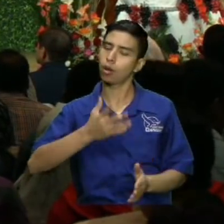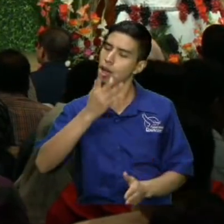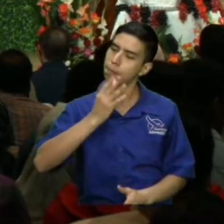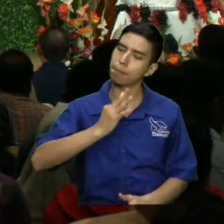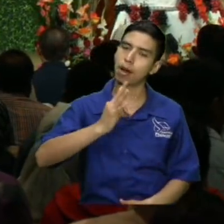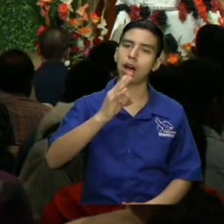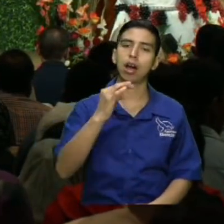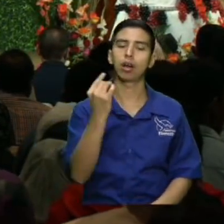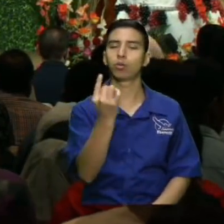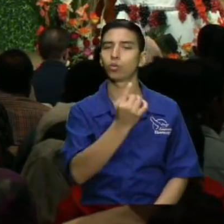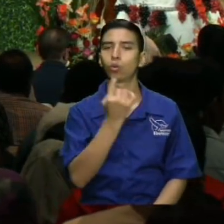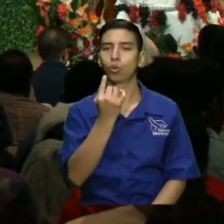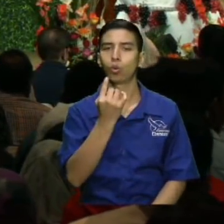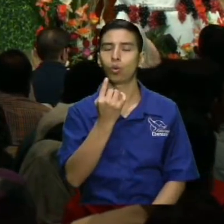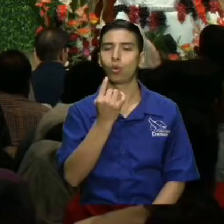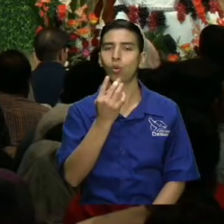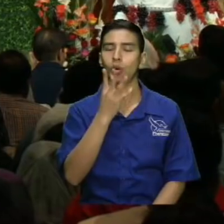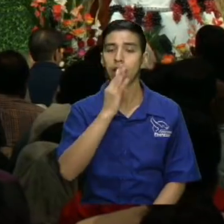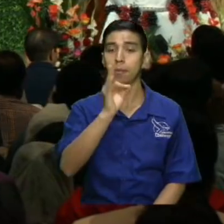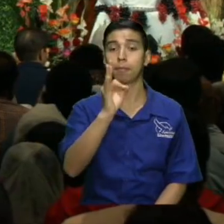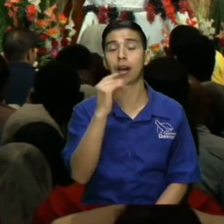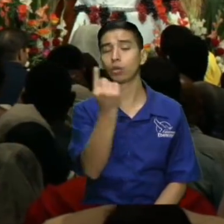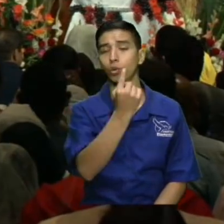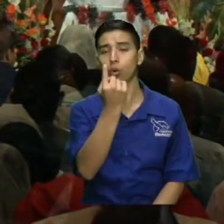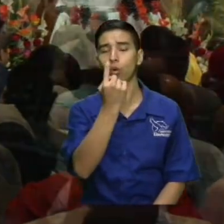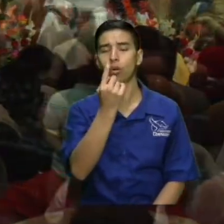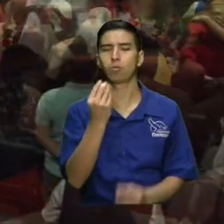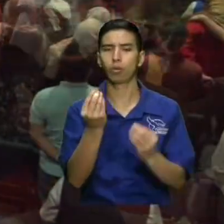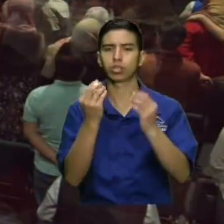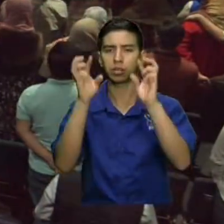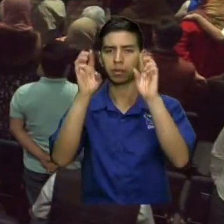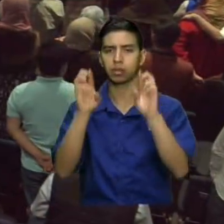aplauso fuerte al Rey. Mucha gente.